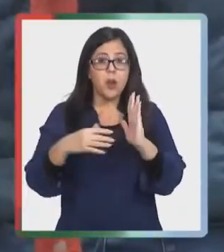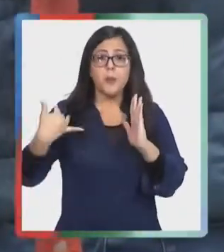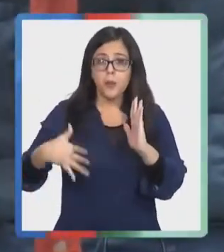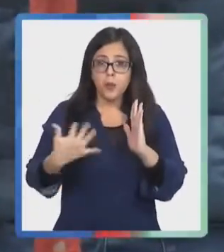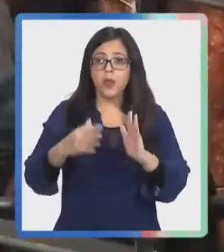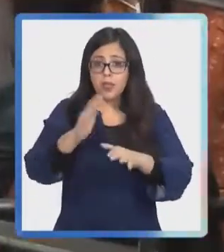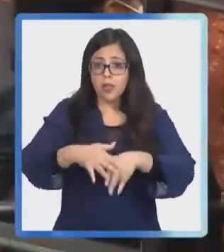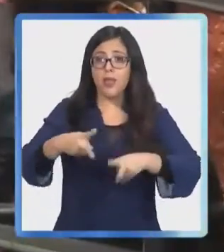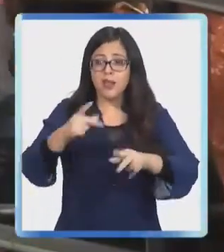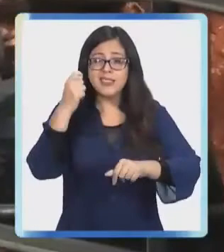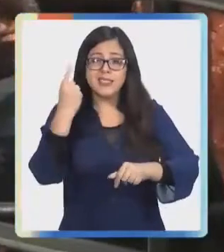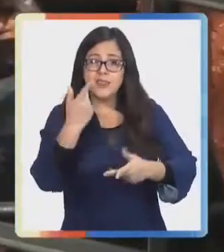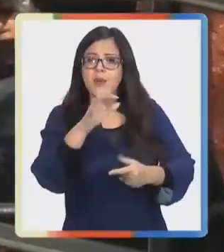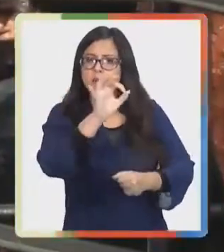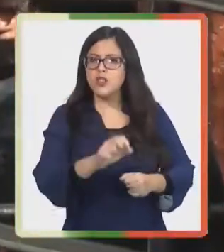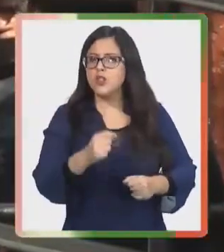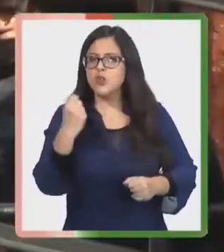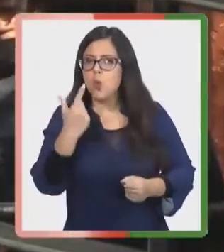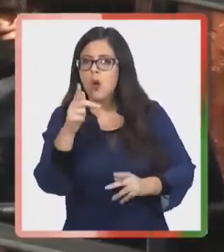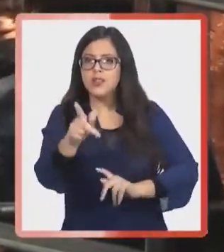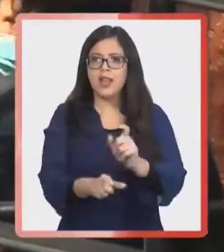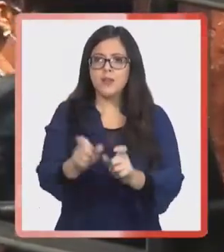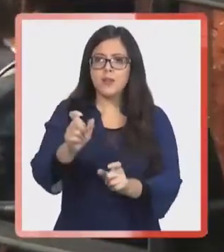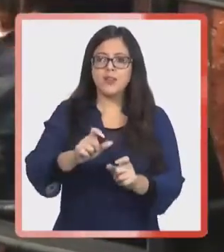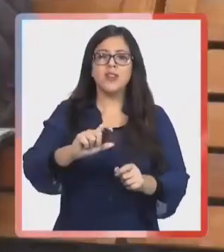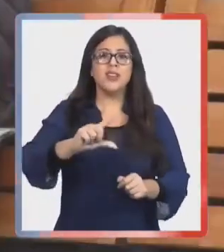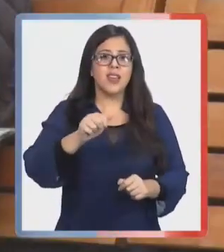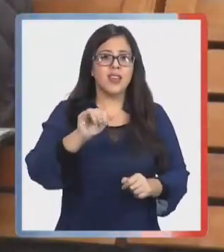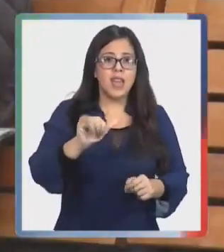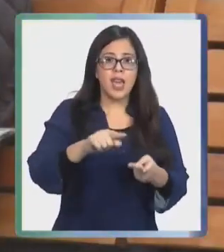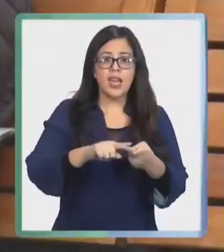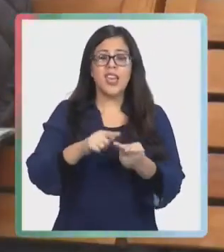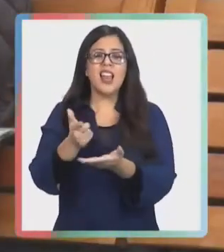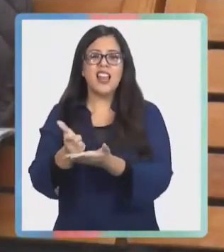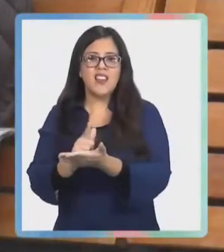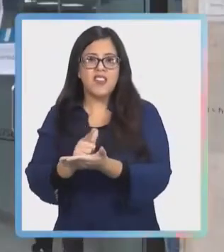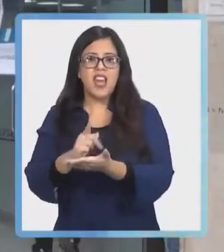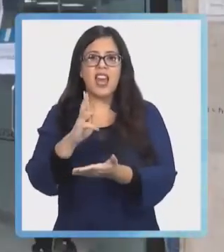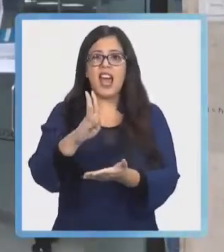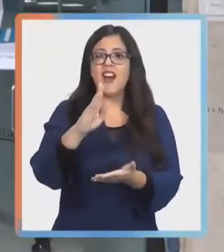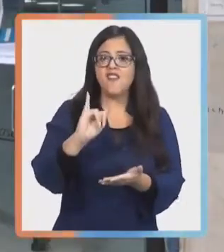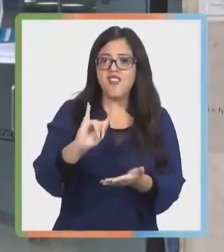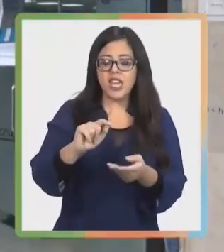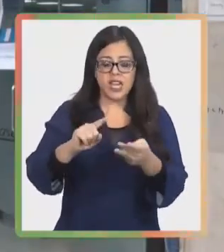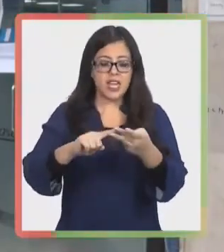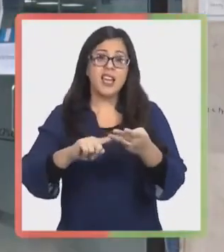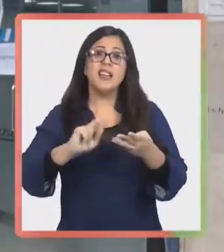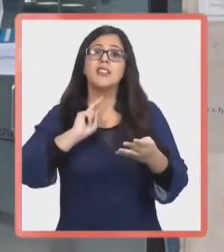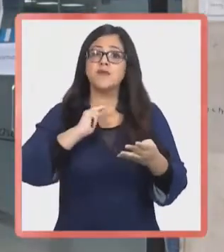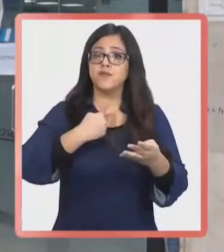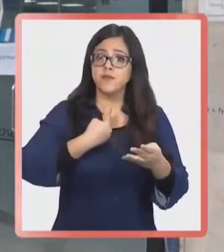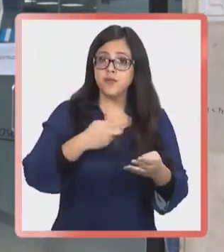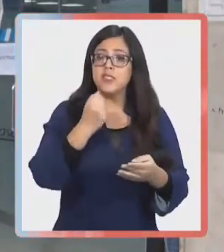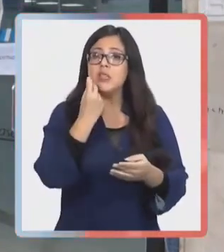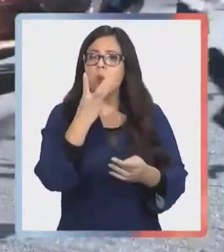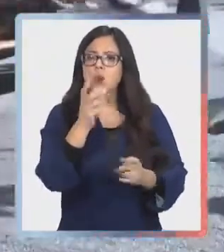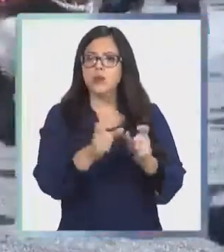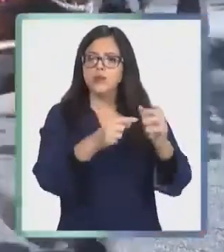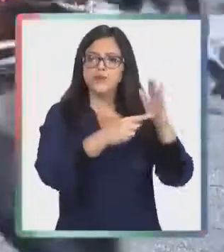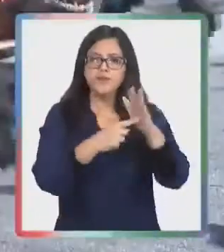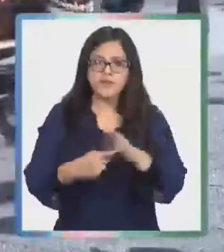inédita. Permitirá saber qué porcentaje de la población es gay, lesbiana, bisexual y trans, y cuántos han